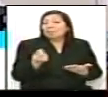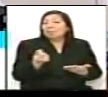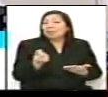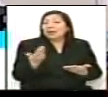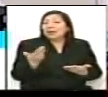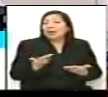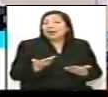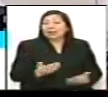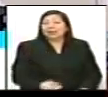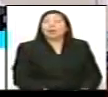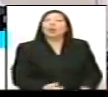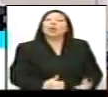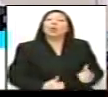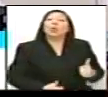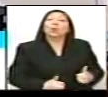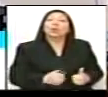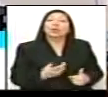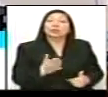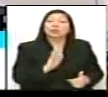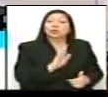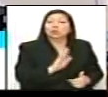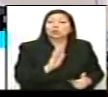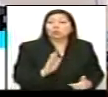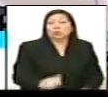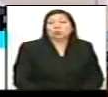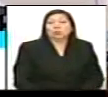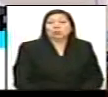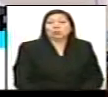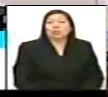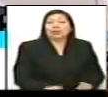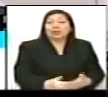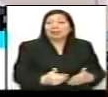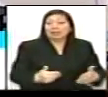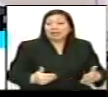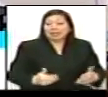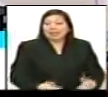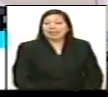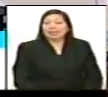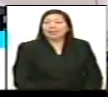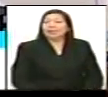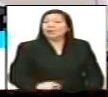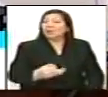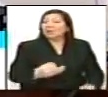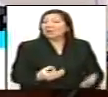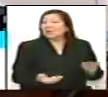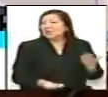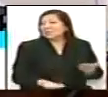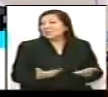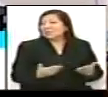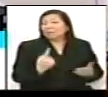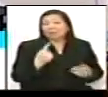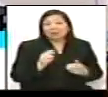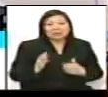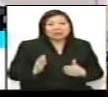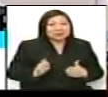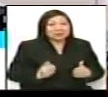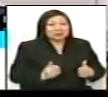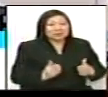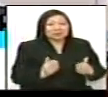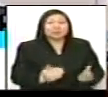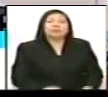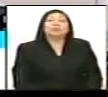fondos y cuál es su bagaje, cuáles son sus antecedentes judiciales, y quizás por ahí sea un